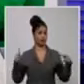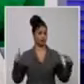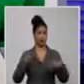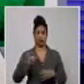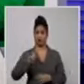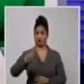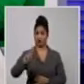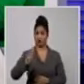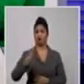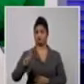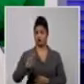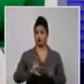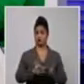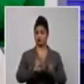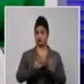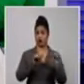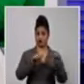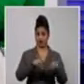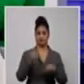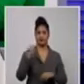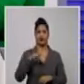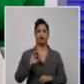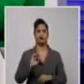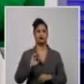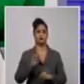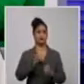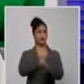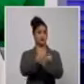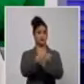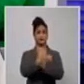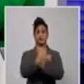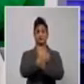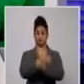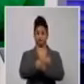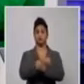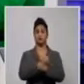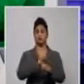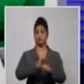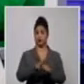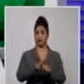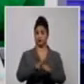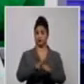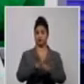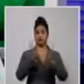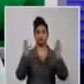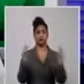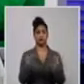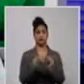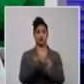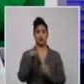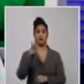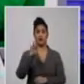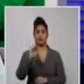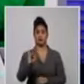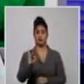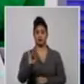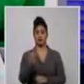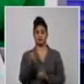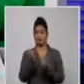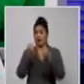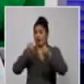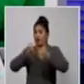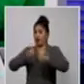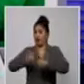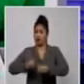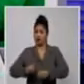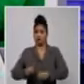sala, teniendo en cuenta su gravedad, que son 27 críticos, cifra muy elevada, y